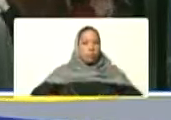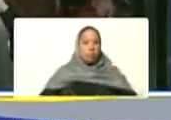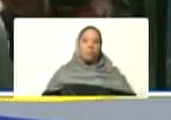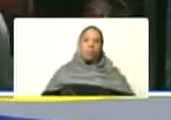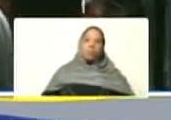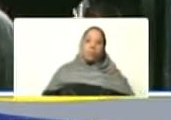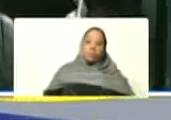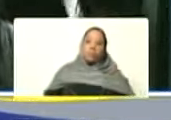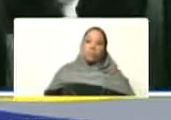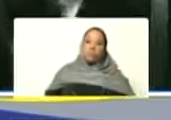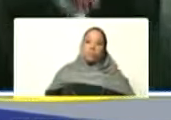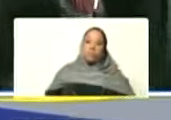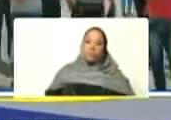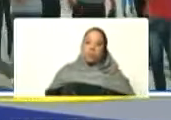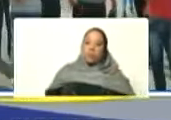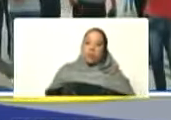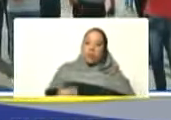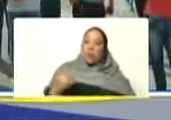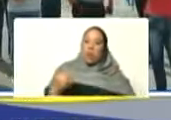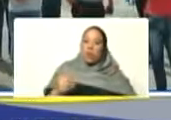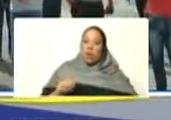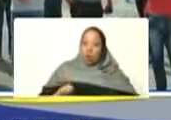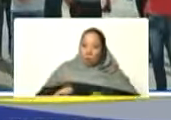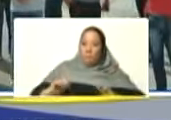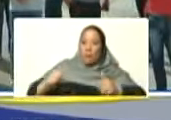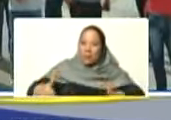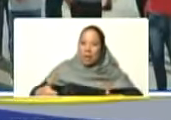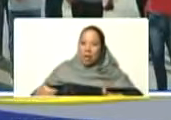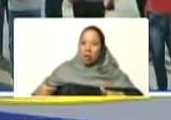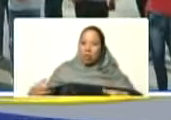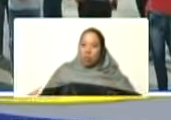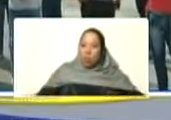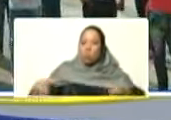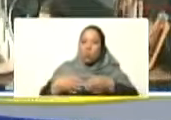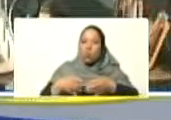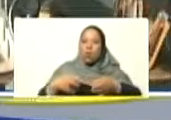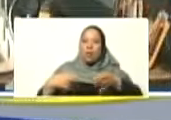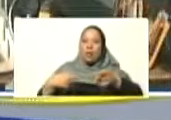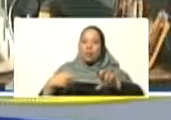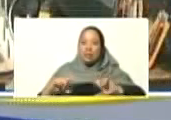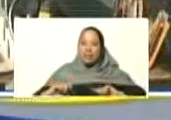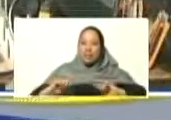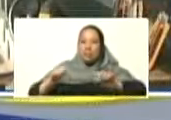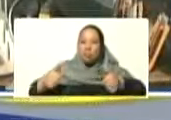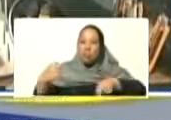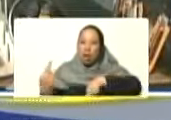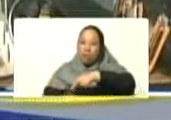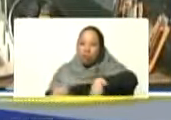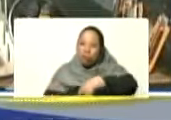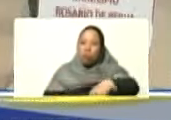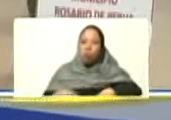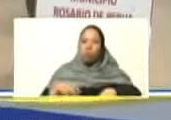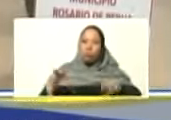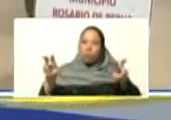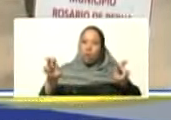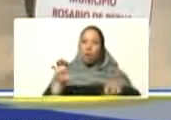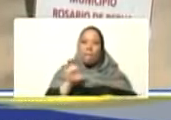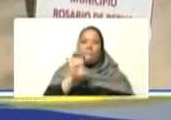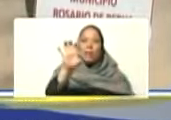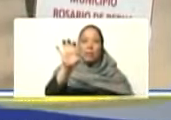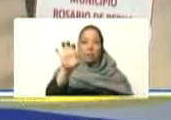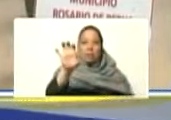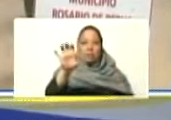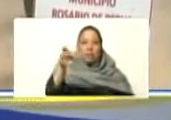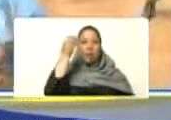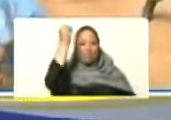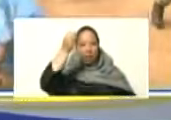que iba reverdeciendo para el nacimiento de la nueva patria, como luego fue naciendo